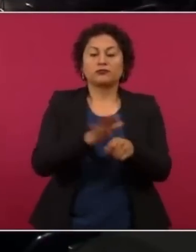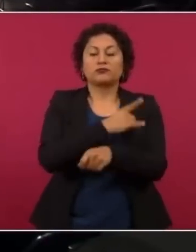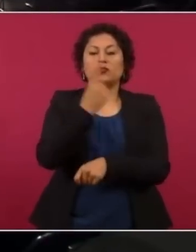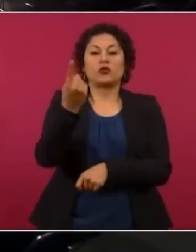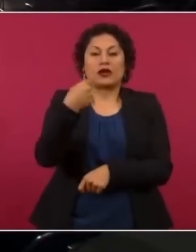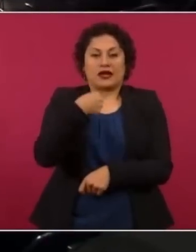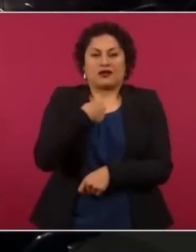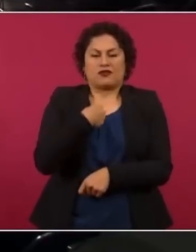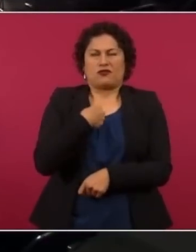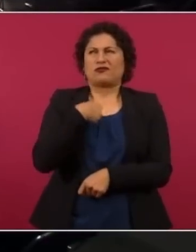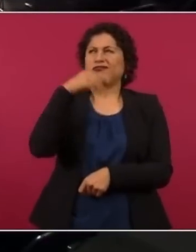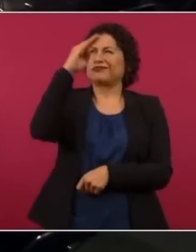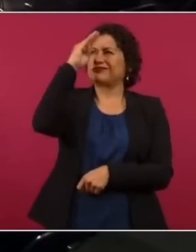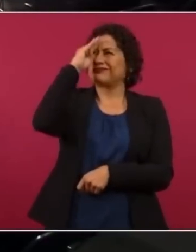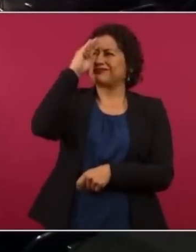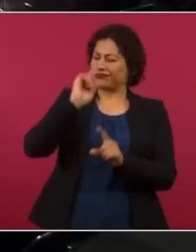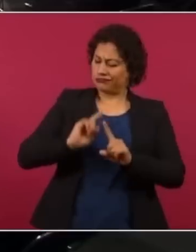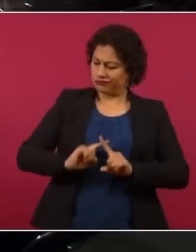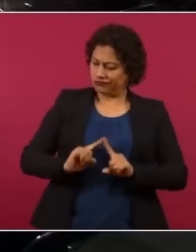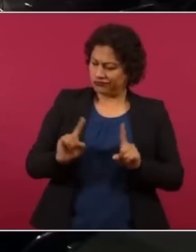y lo sentí como una